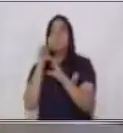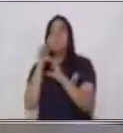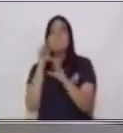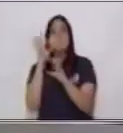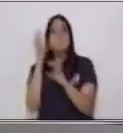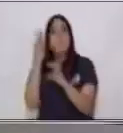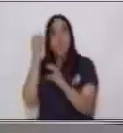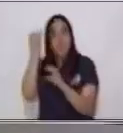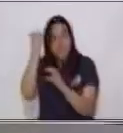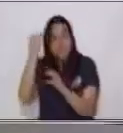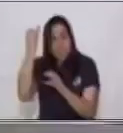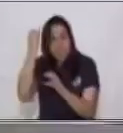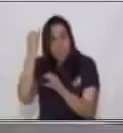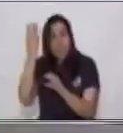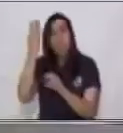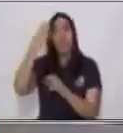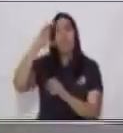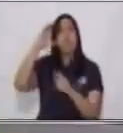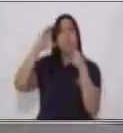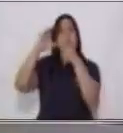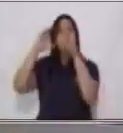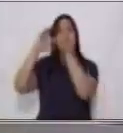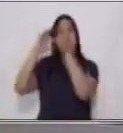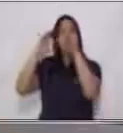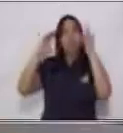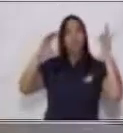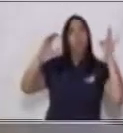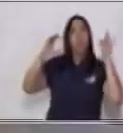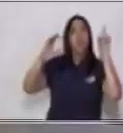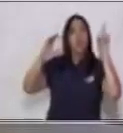presenta cada párrafo? El tema en general, ¿cuál es?